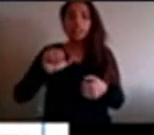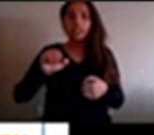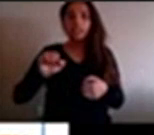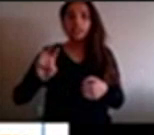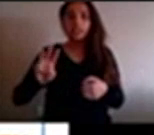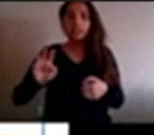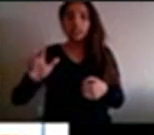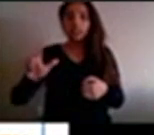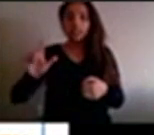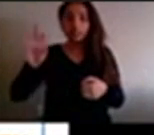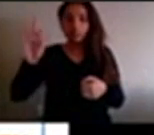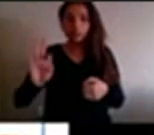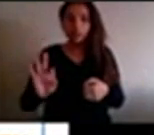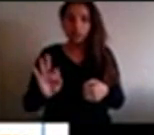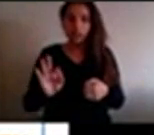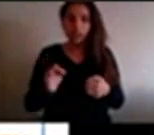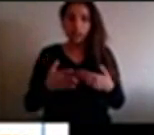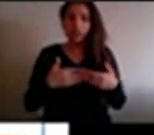Estado colombiano,